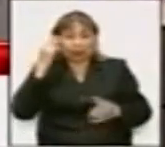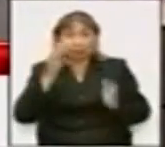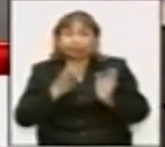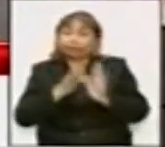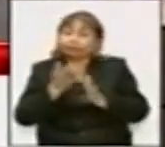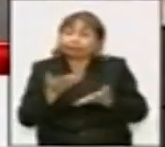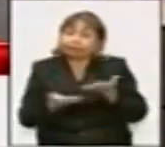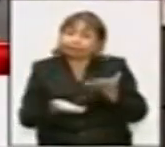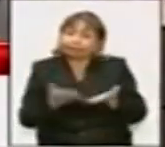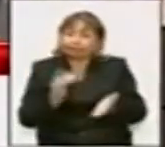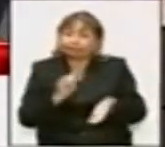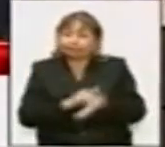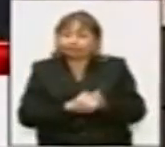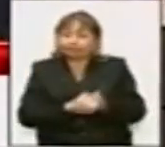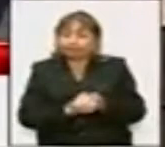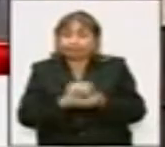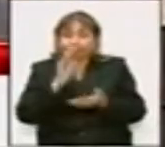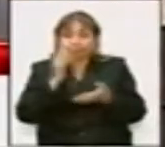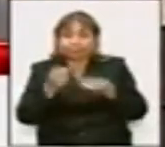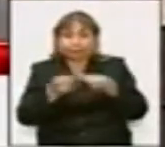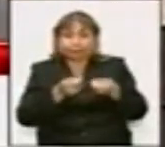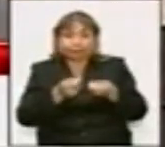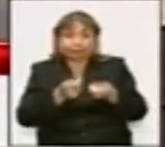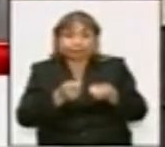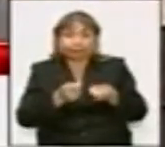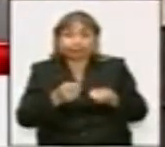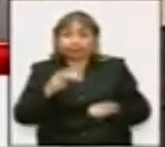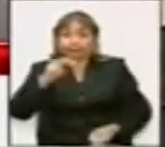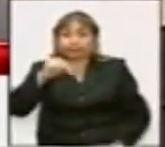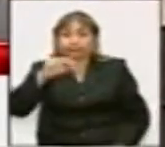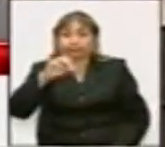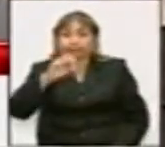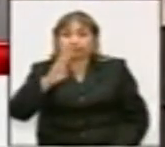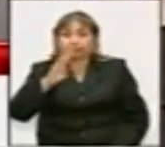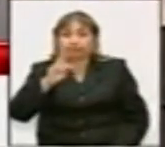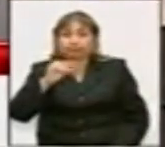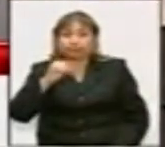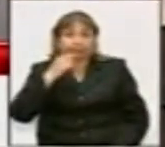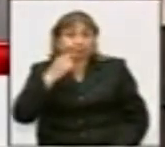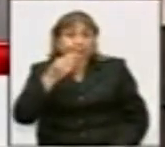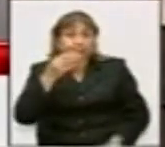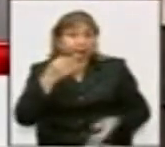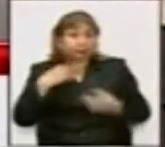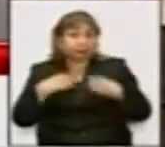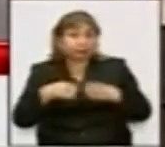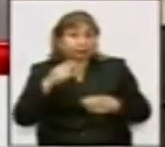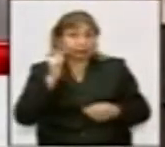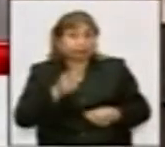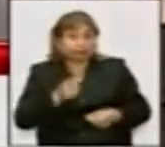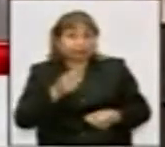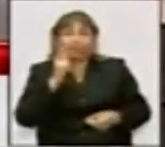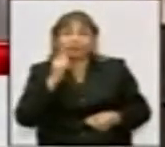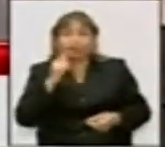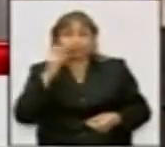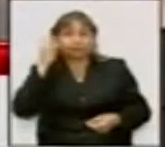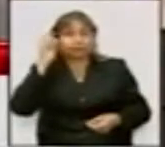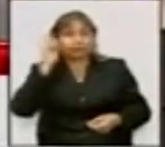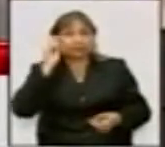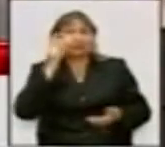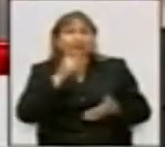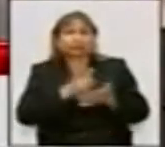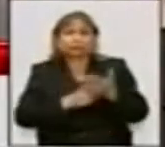claro aparecen como altos administrativos pero el nombramiento de un juez es un acto político ahora qué hacer por ejemplo